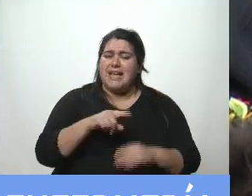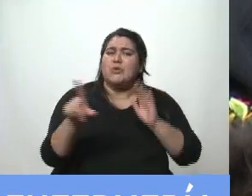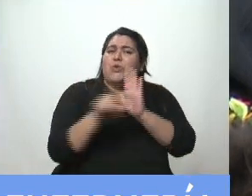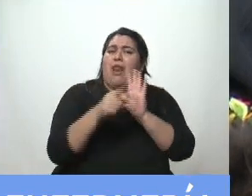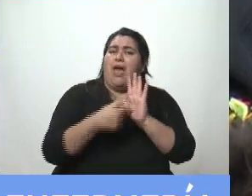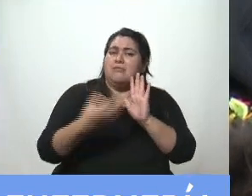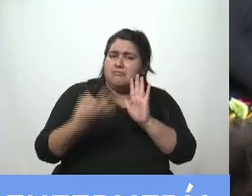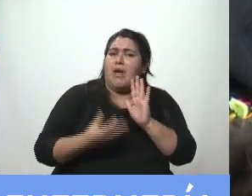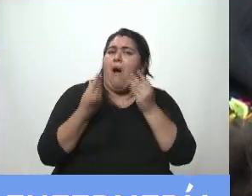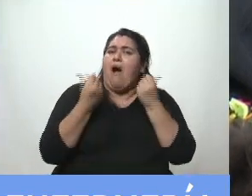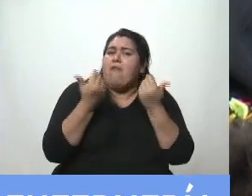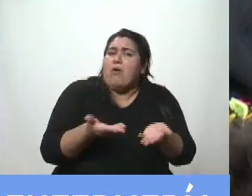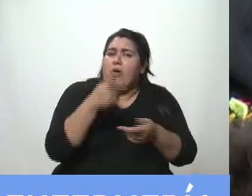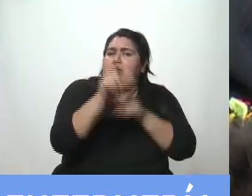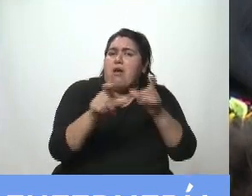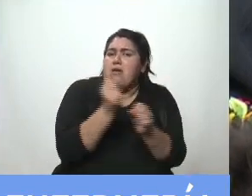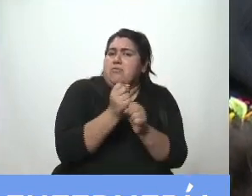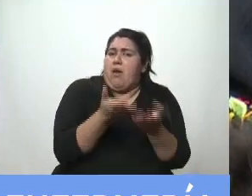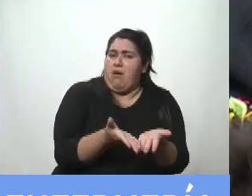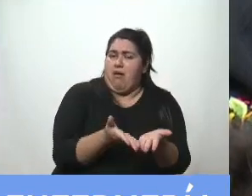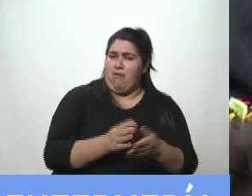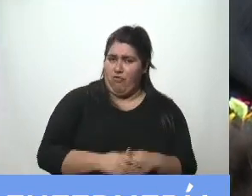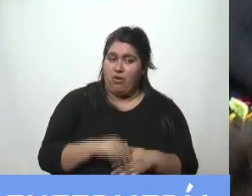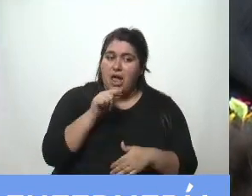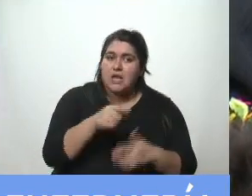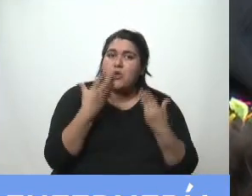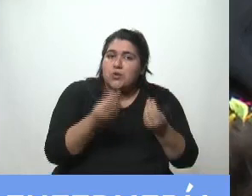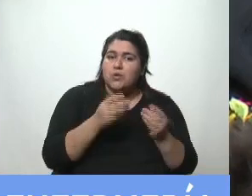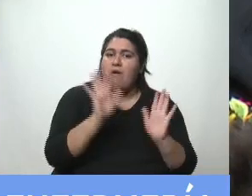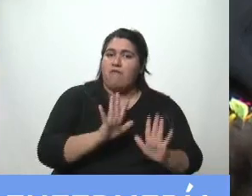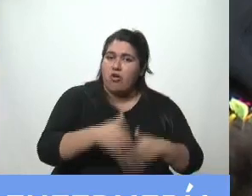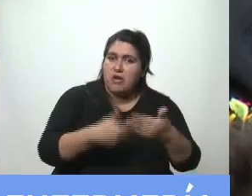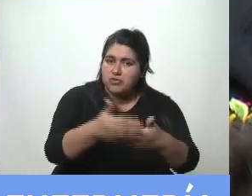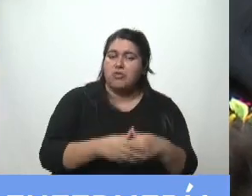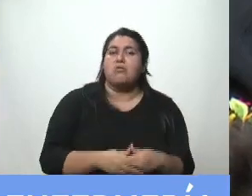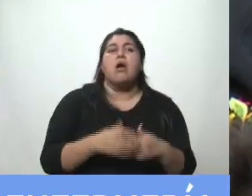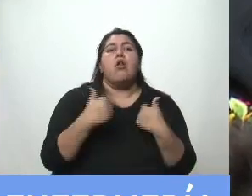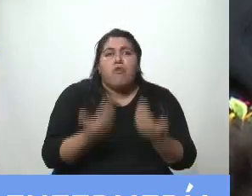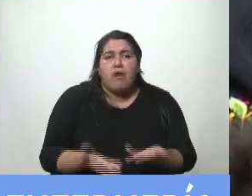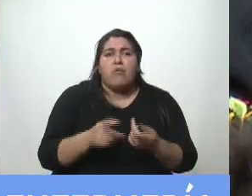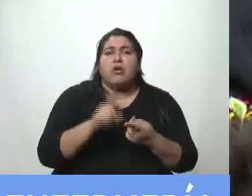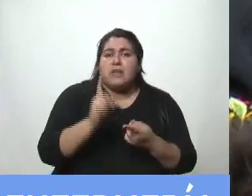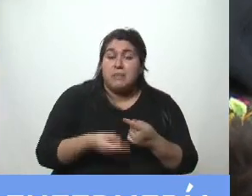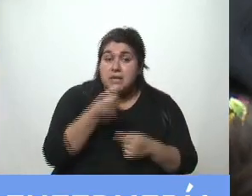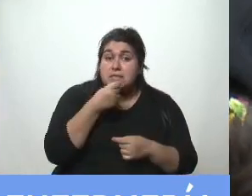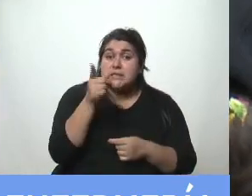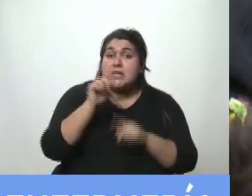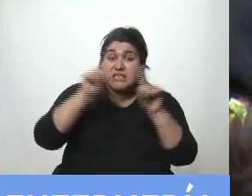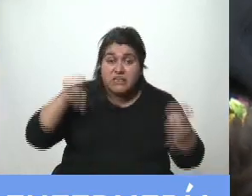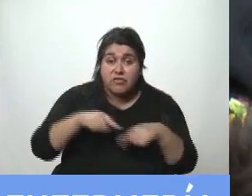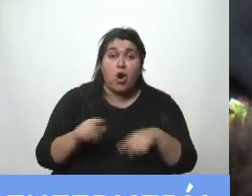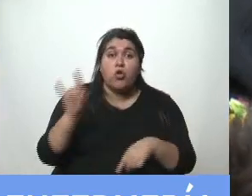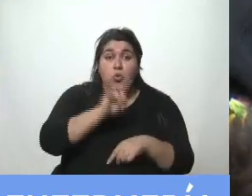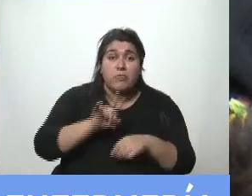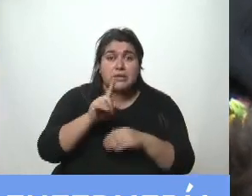favorece al trabajador porque lo ayuda en su formación. Lo favorece además porque al ser universitario